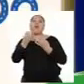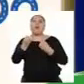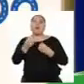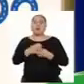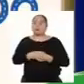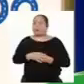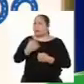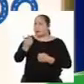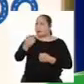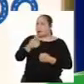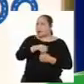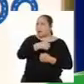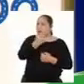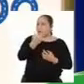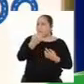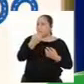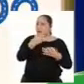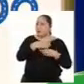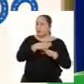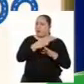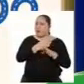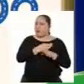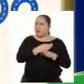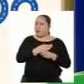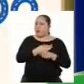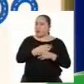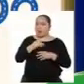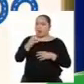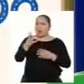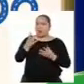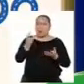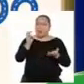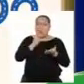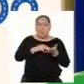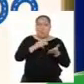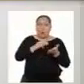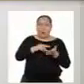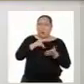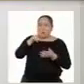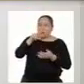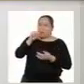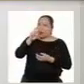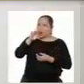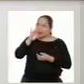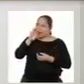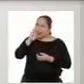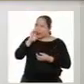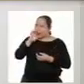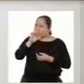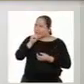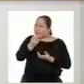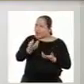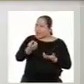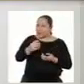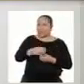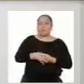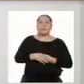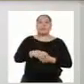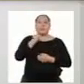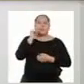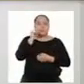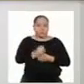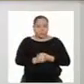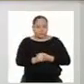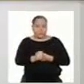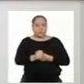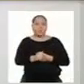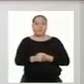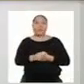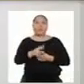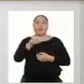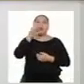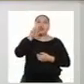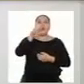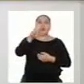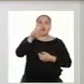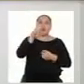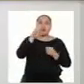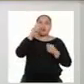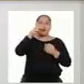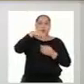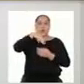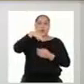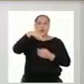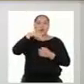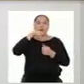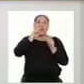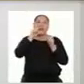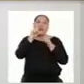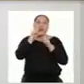¿Y existen sistemas de ecuaciones con más variables y más ecuaciones? Sí. Existen sistemas de ecuaciones con tres variables